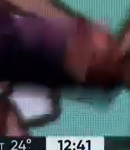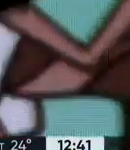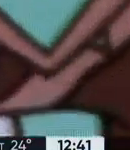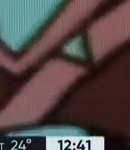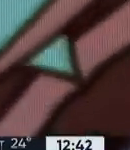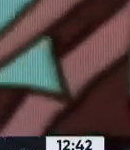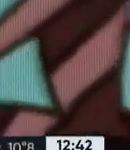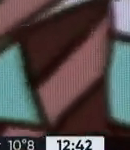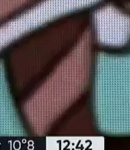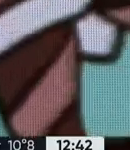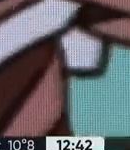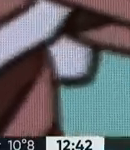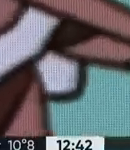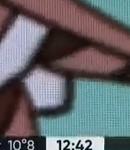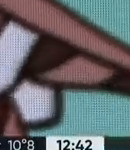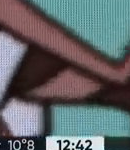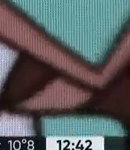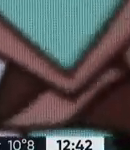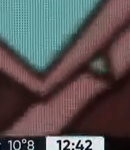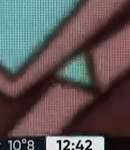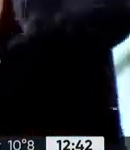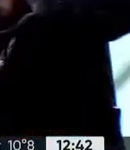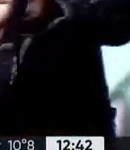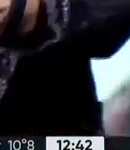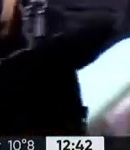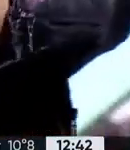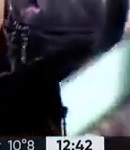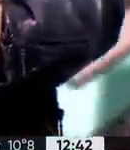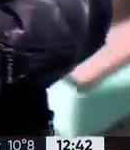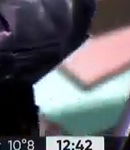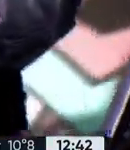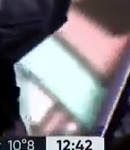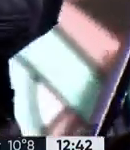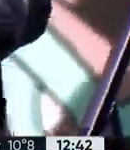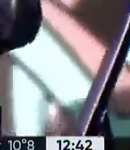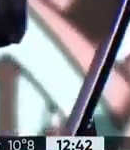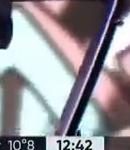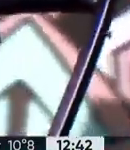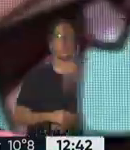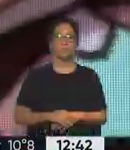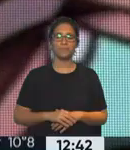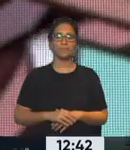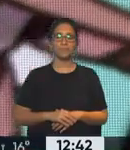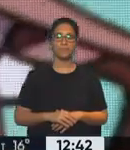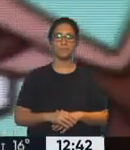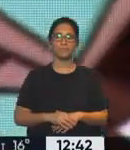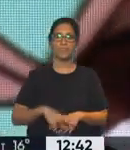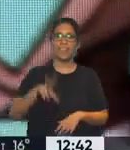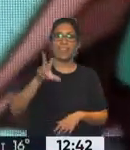Y si hablamos de los premios de la música, a lo mejor de la música de los últimos 12 meses, no se podía obviar los 30 años del disco